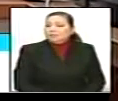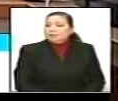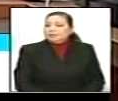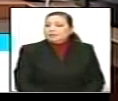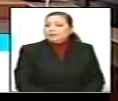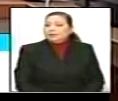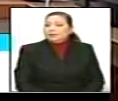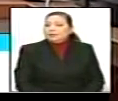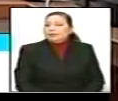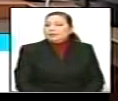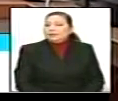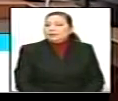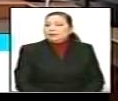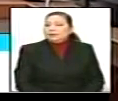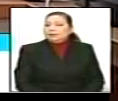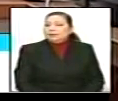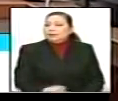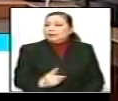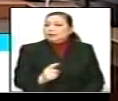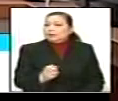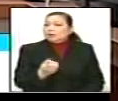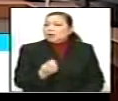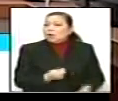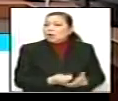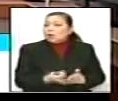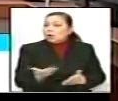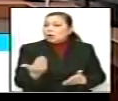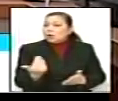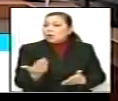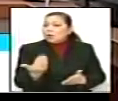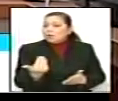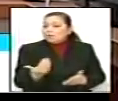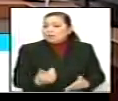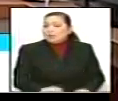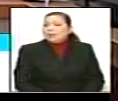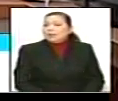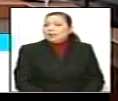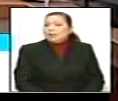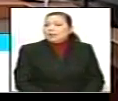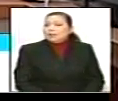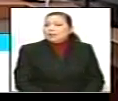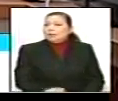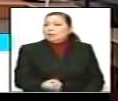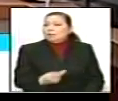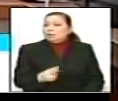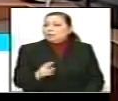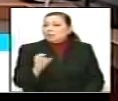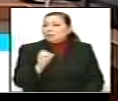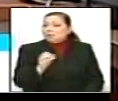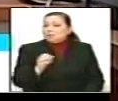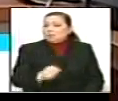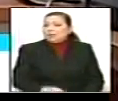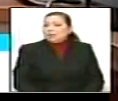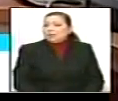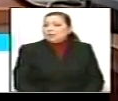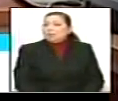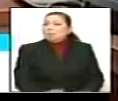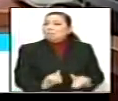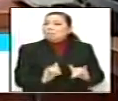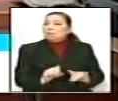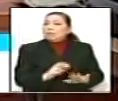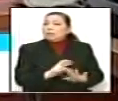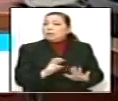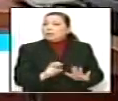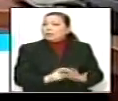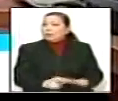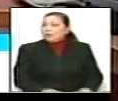o qué es más, que la concesionaria cobre al gobierno regional un costo de oportunidad de tener paralizado el